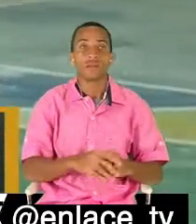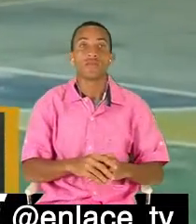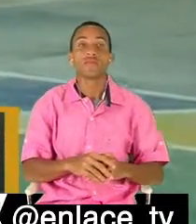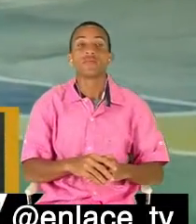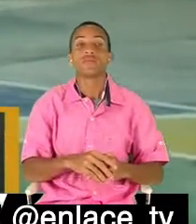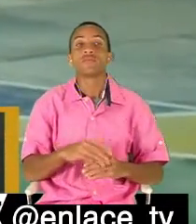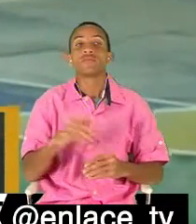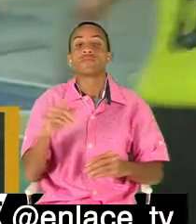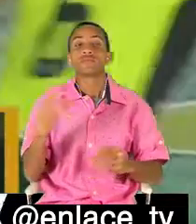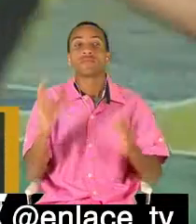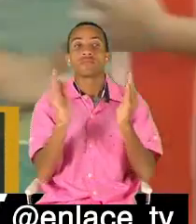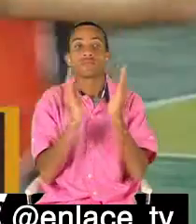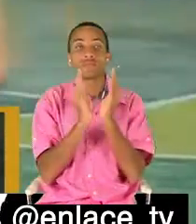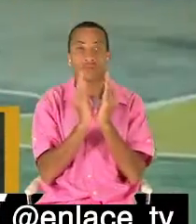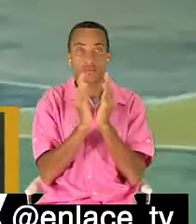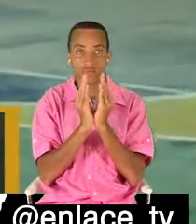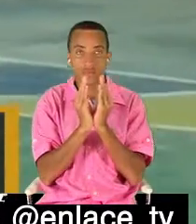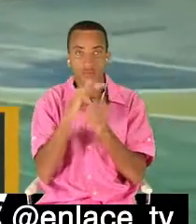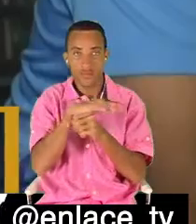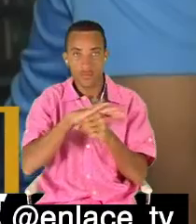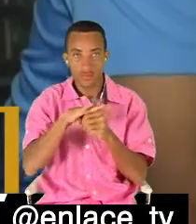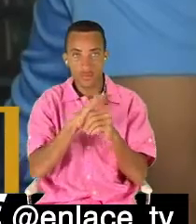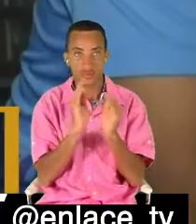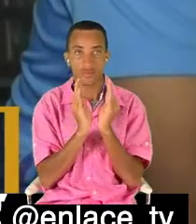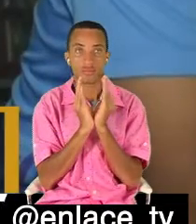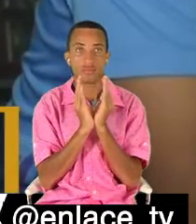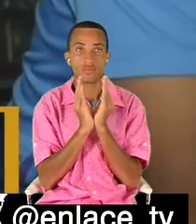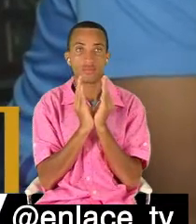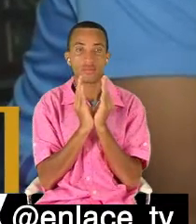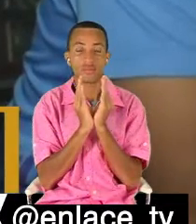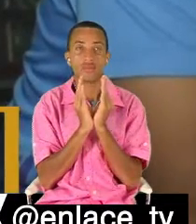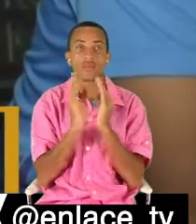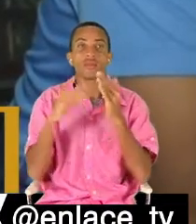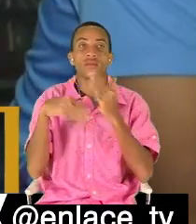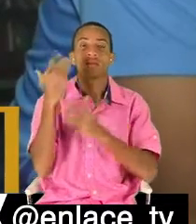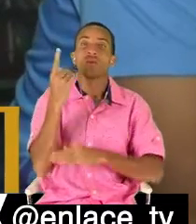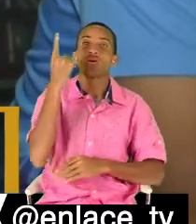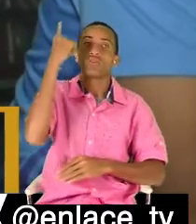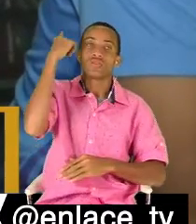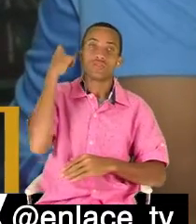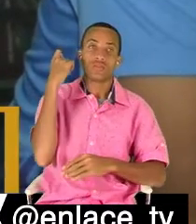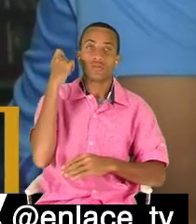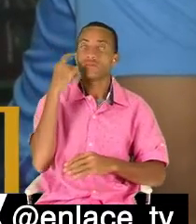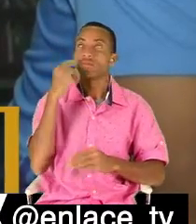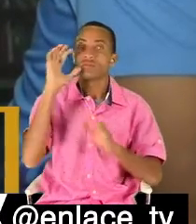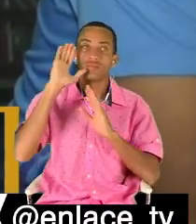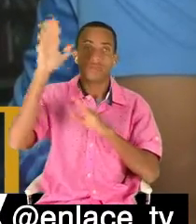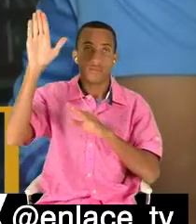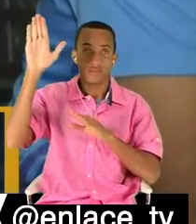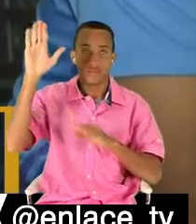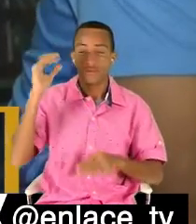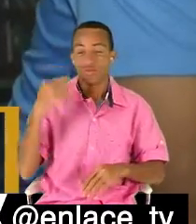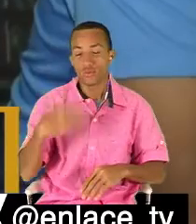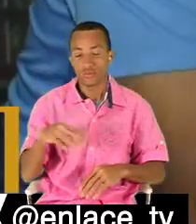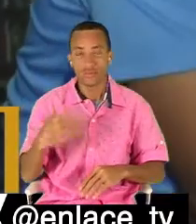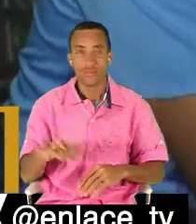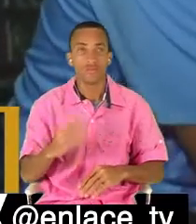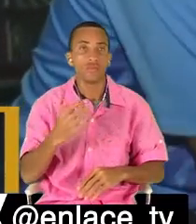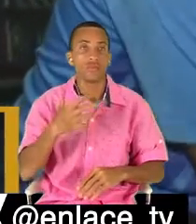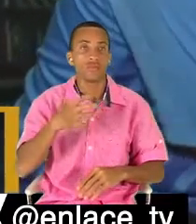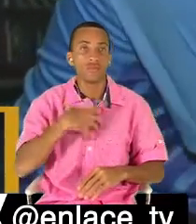Aguas Claras. Pues nosotros iniciamos el campeonato del día de ayer, pues gracias a Dios ganamos. Hoy tenemos nuestro segundo